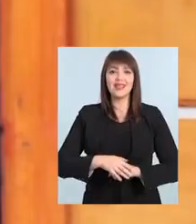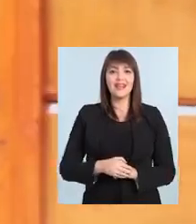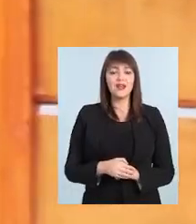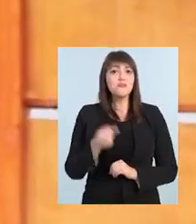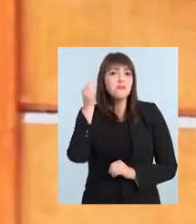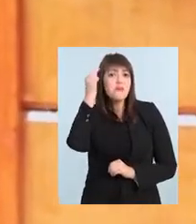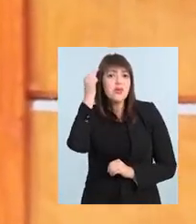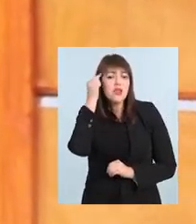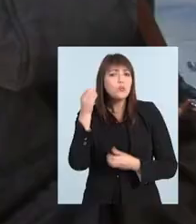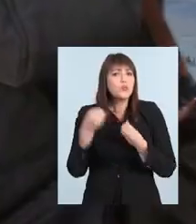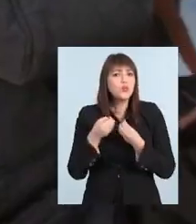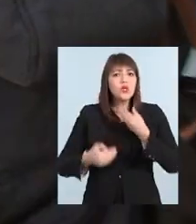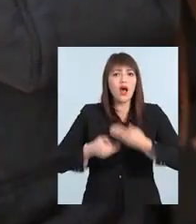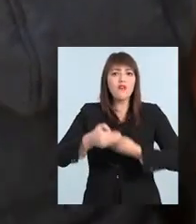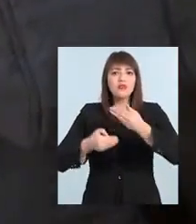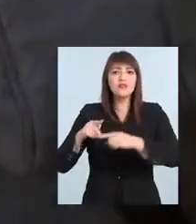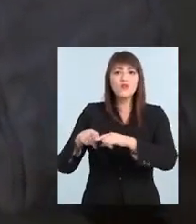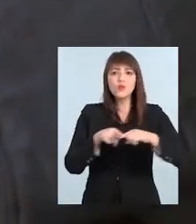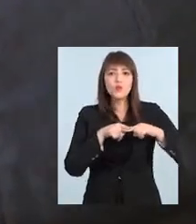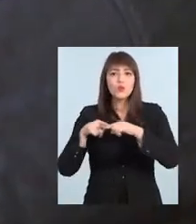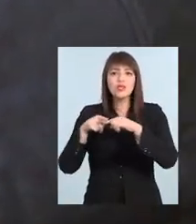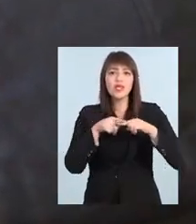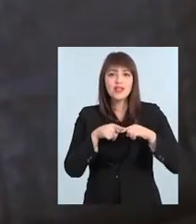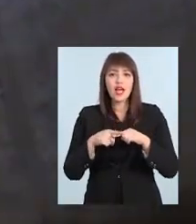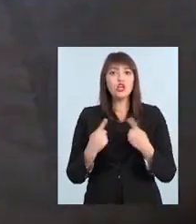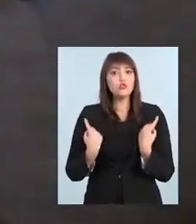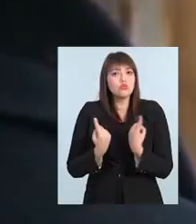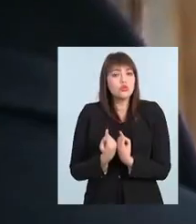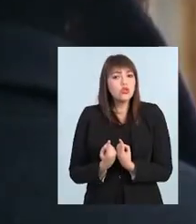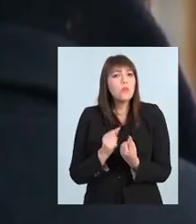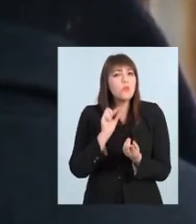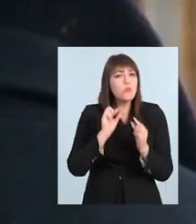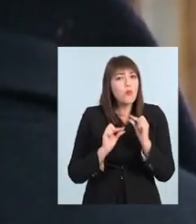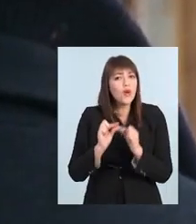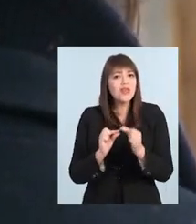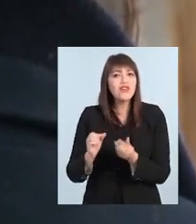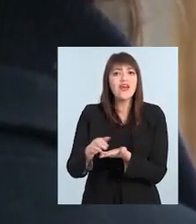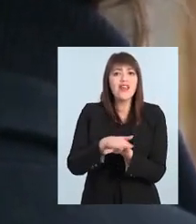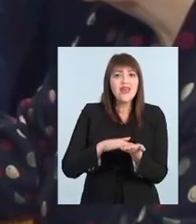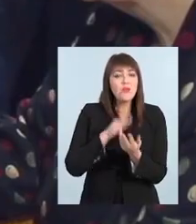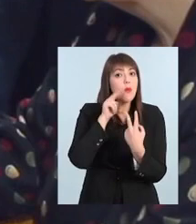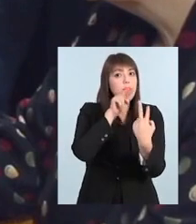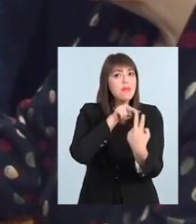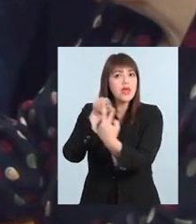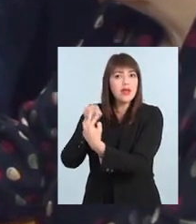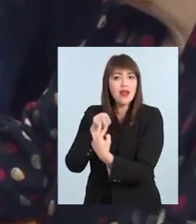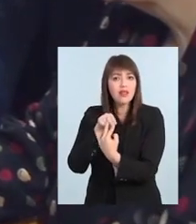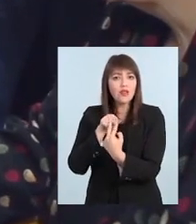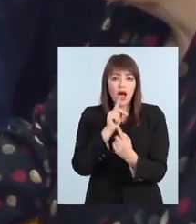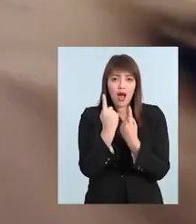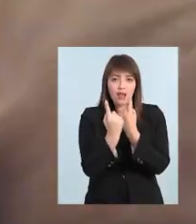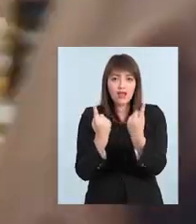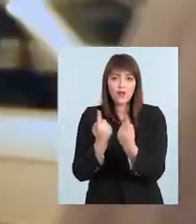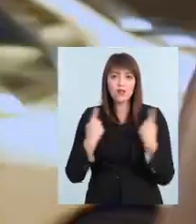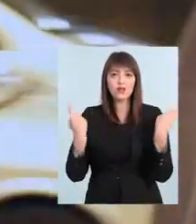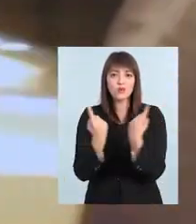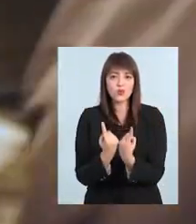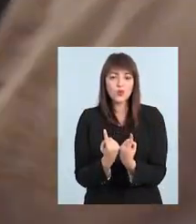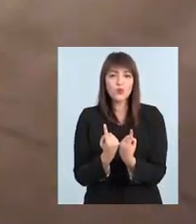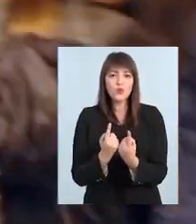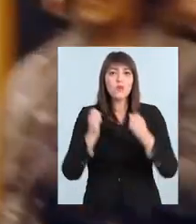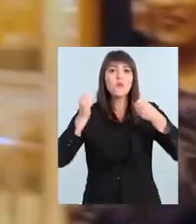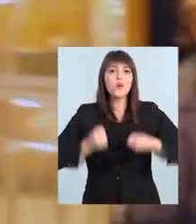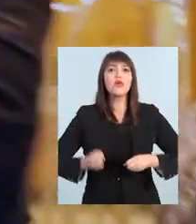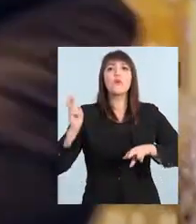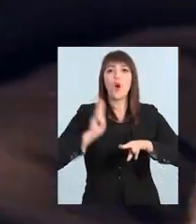parece que tenemos mucho que avanzar como sociedad y nosotros podemos ir dando pequeños ejemplos. Es mirando a los ojos a cada uno de nosotros cómo vamos